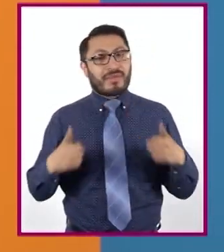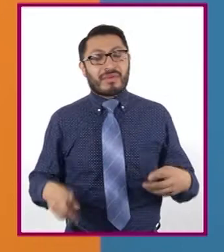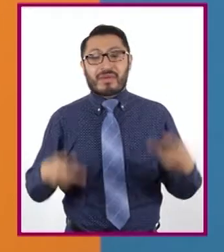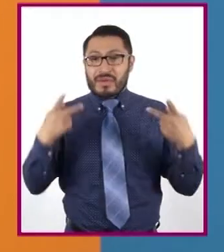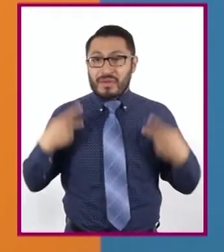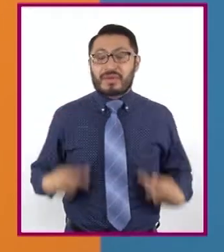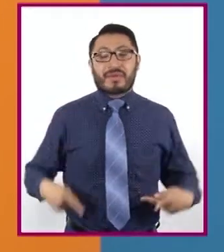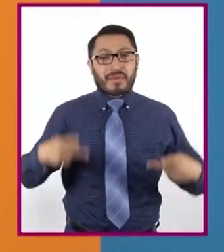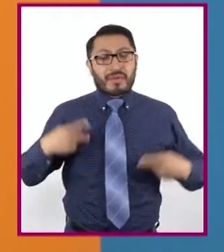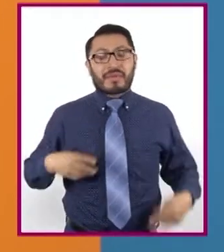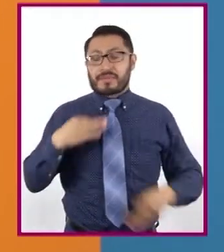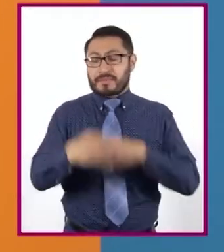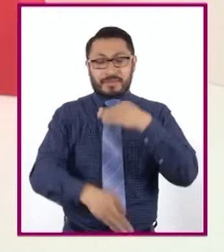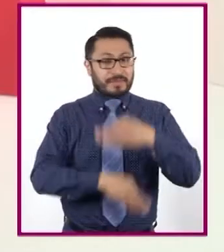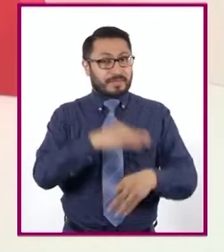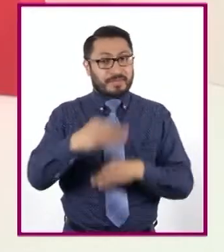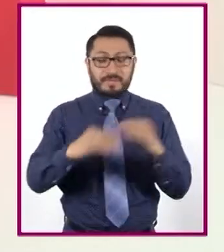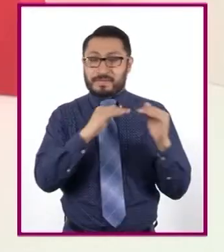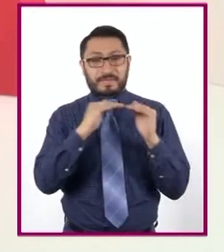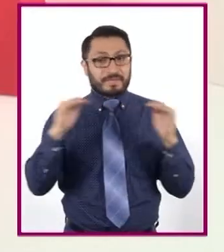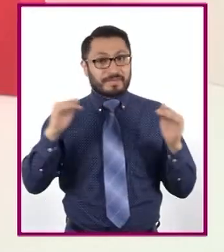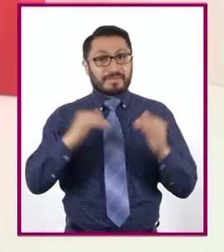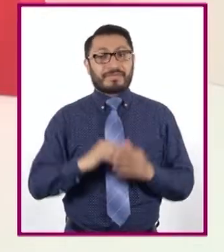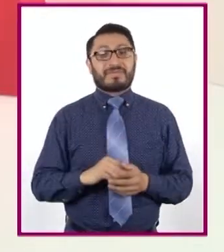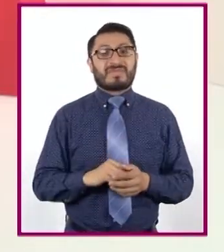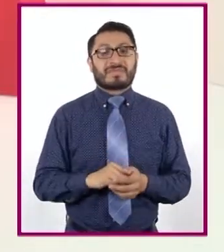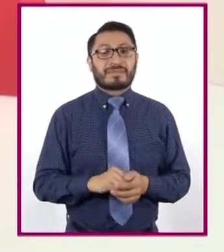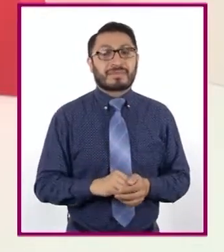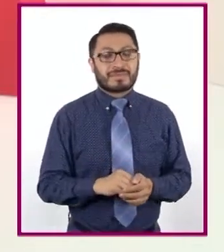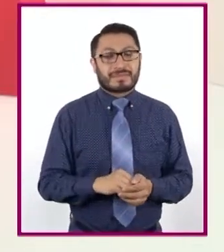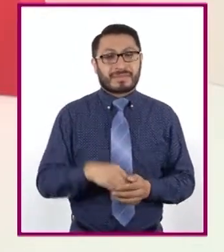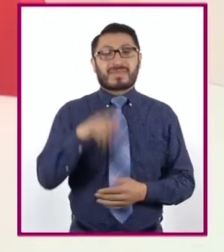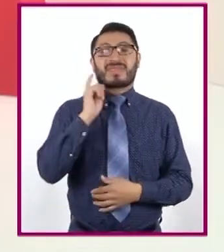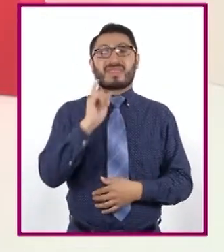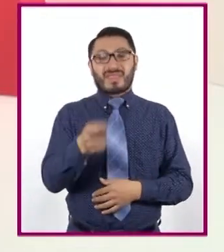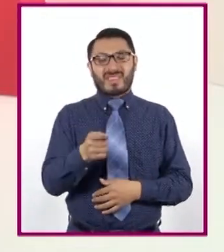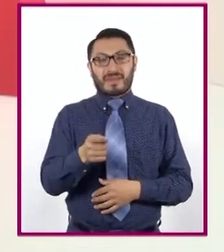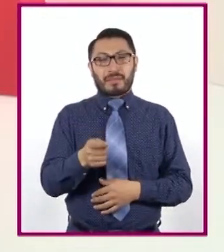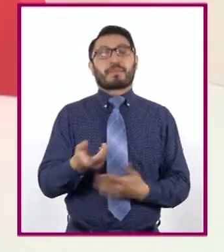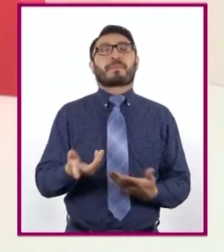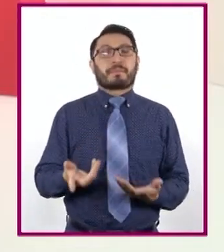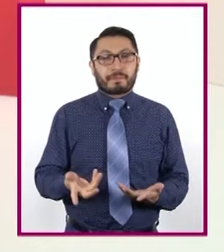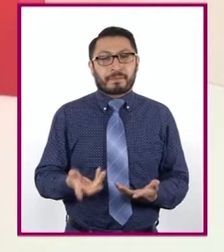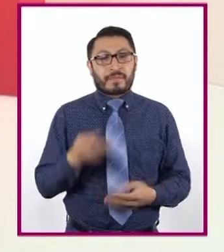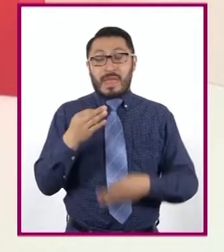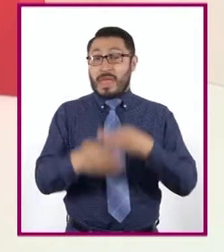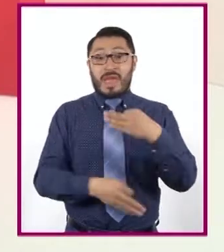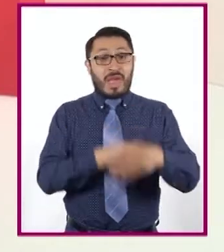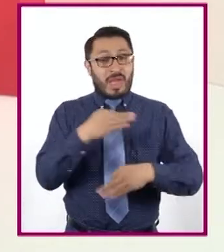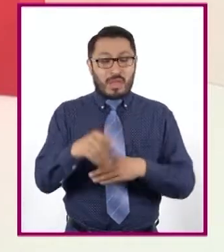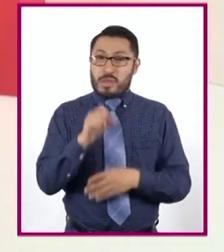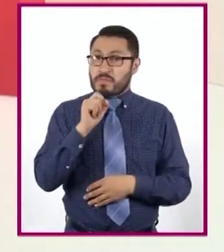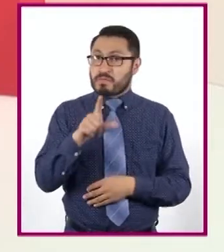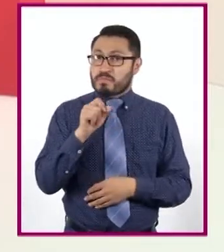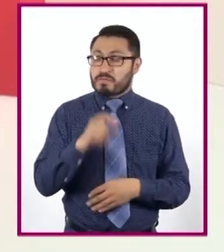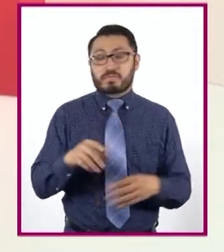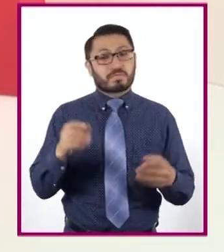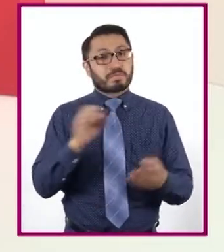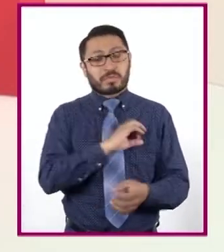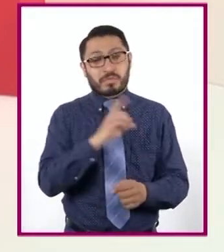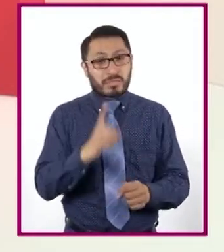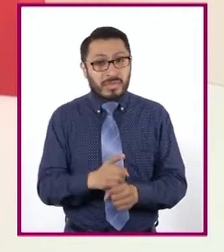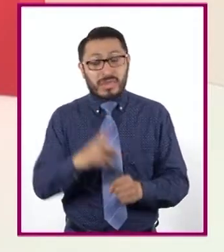de todas las personas. Estamos diciendo que no todas las personas tienen las mismas condiciones y